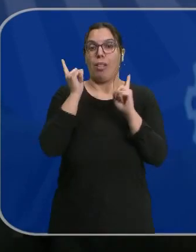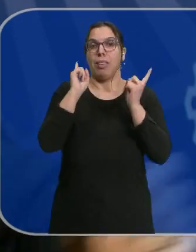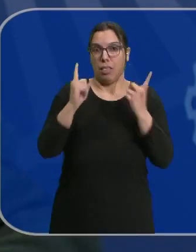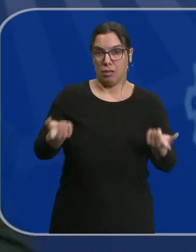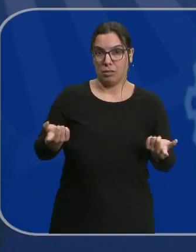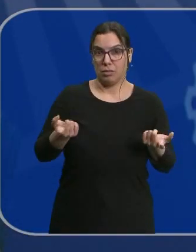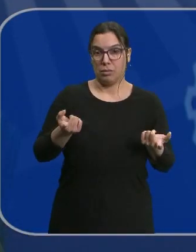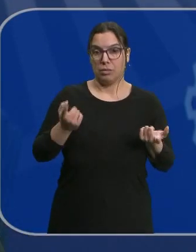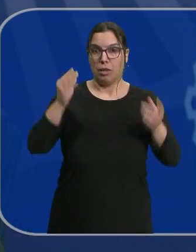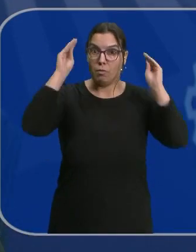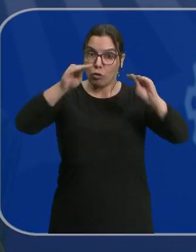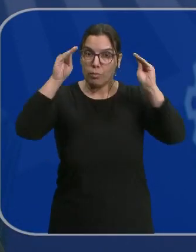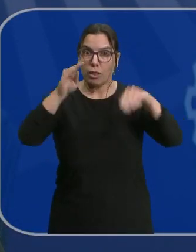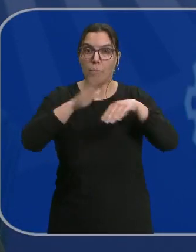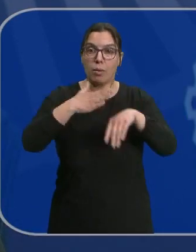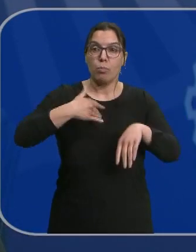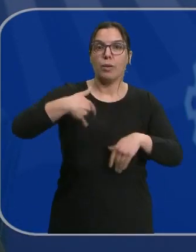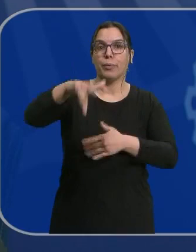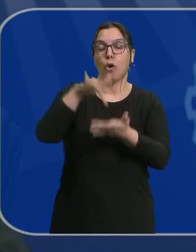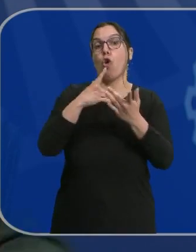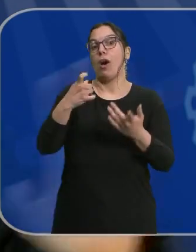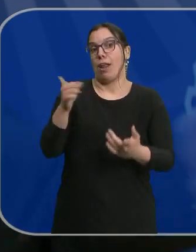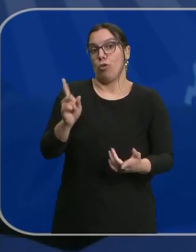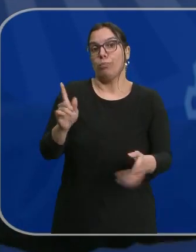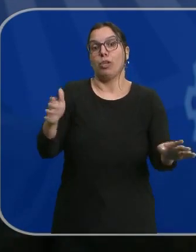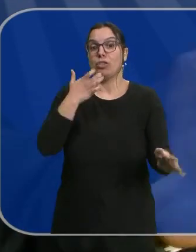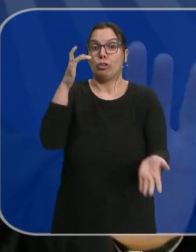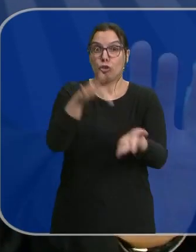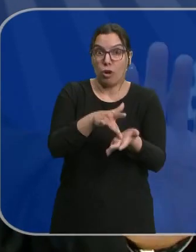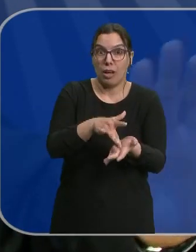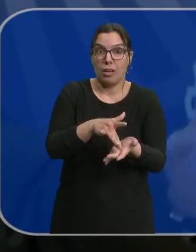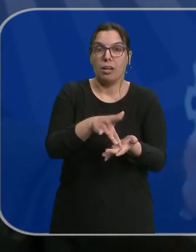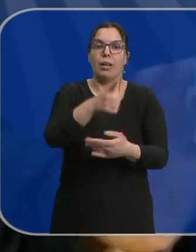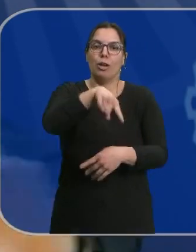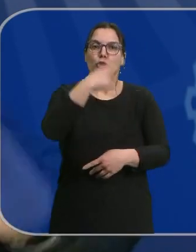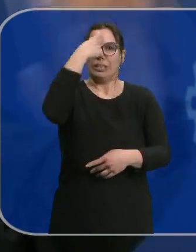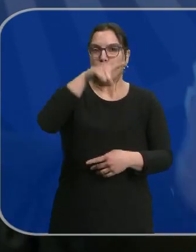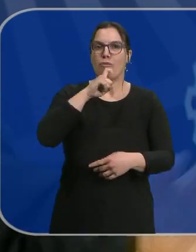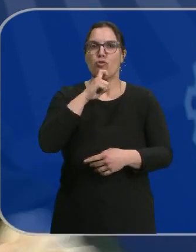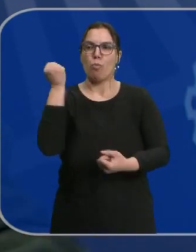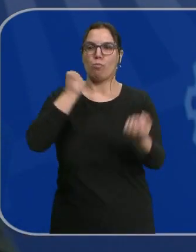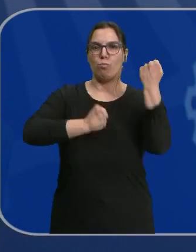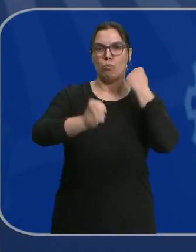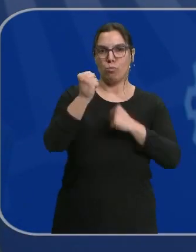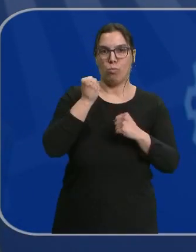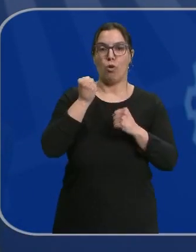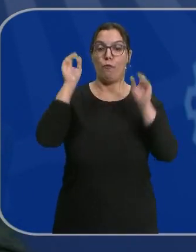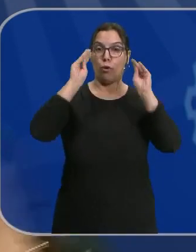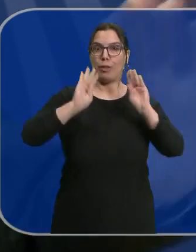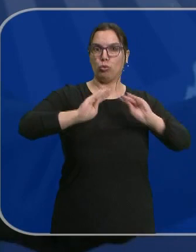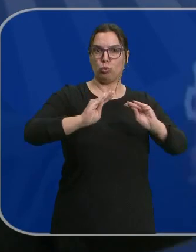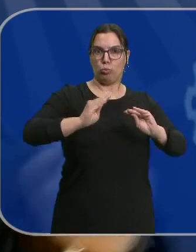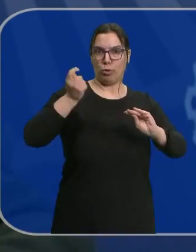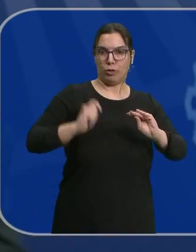preparando también a ellos para lo que les puede esperar. Ojalá que no les pase, pero en el caso que les pase por lo menos, además de esa formación que tienen